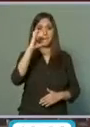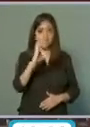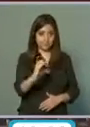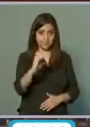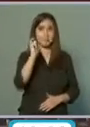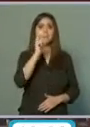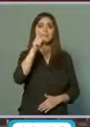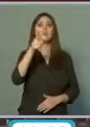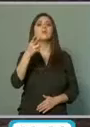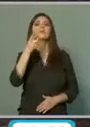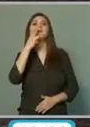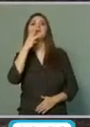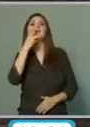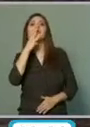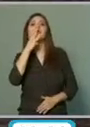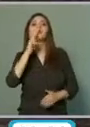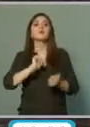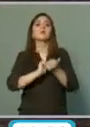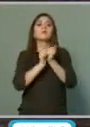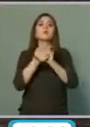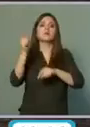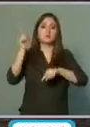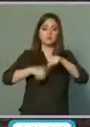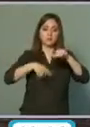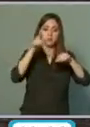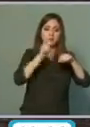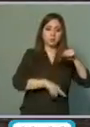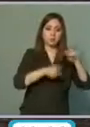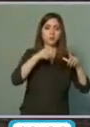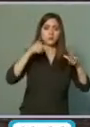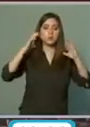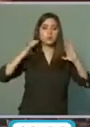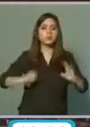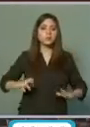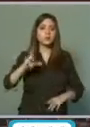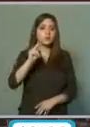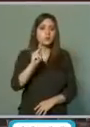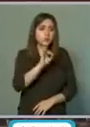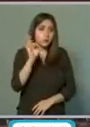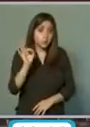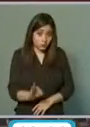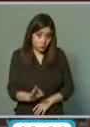del 80% de la vitamina C que produce tu fuerte. cuerpo. Y